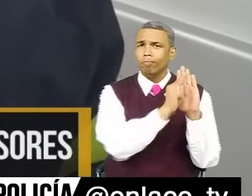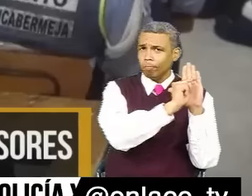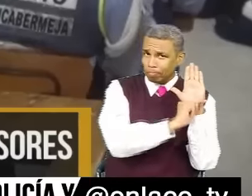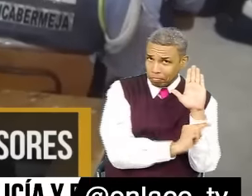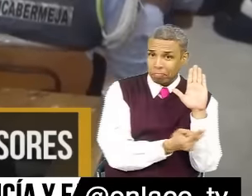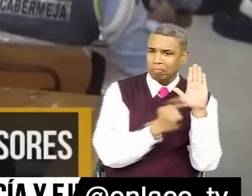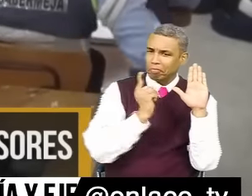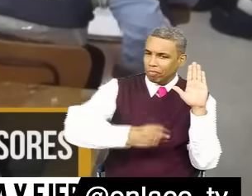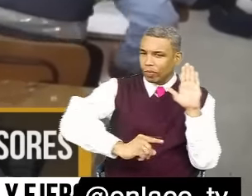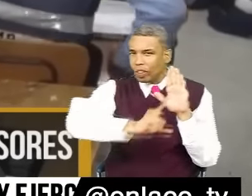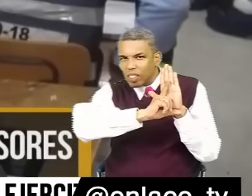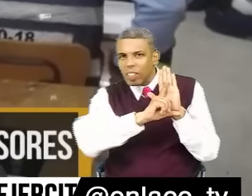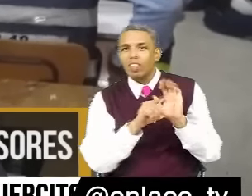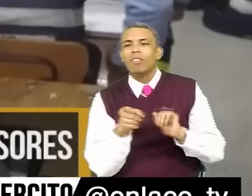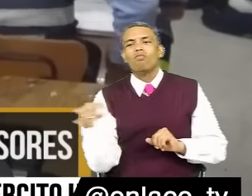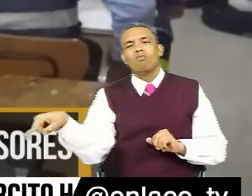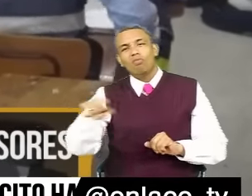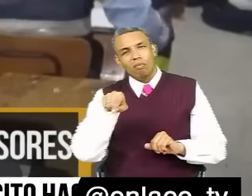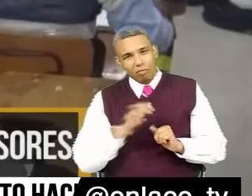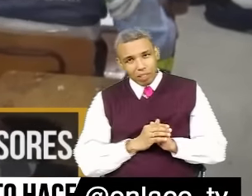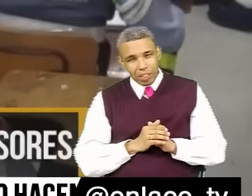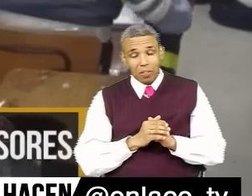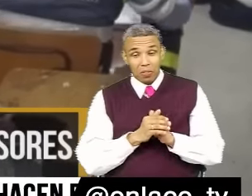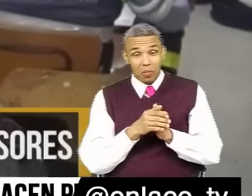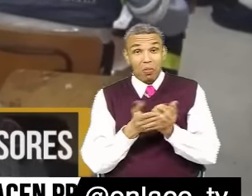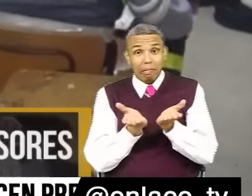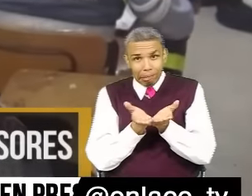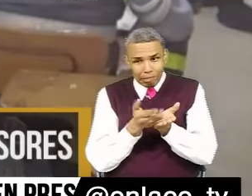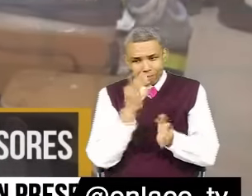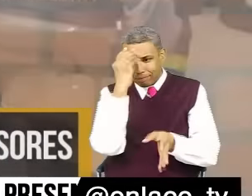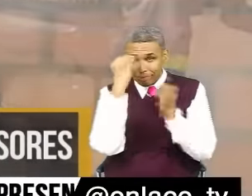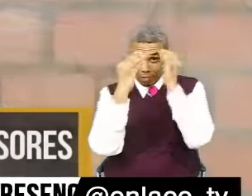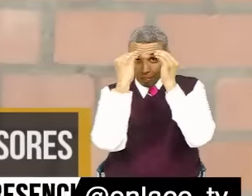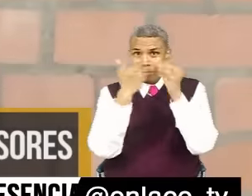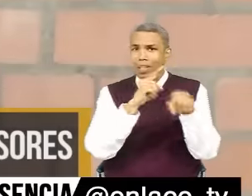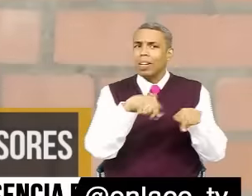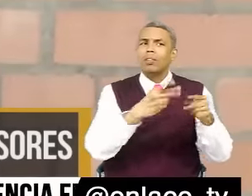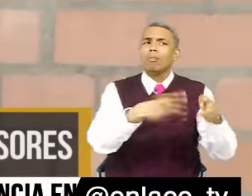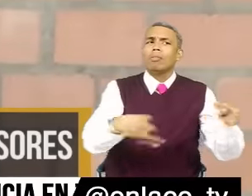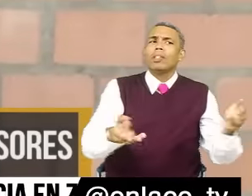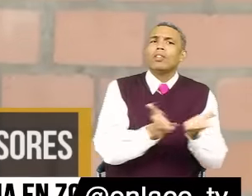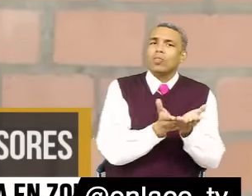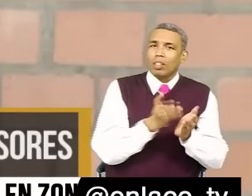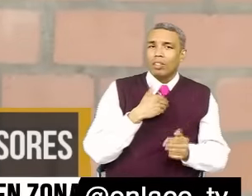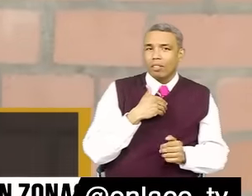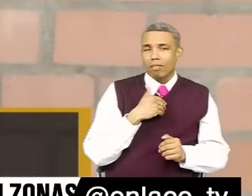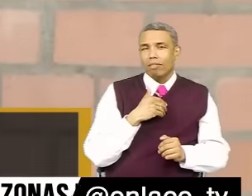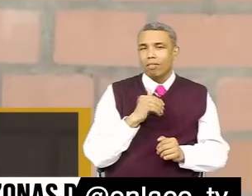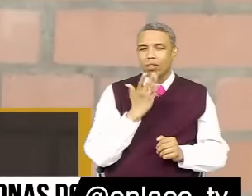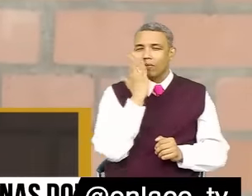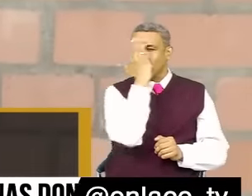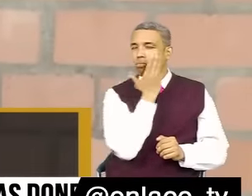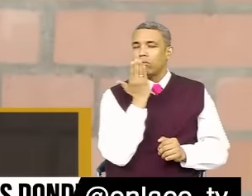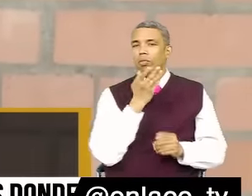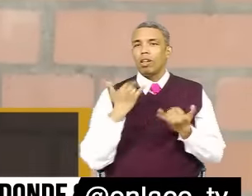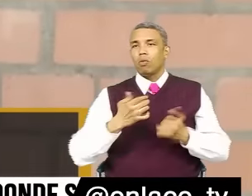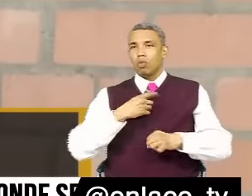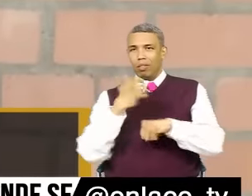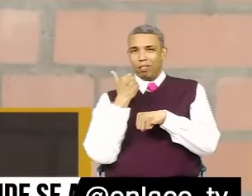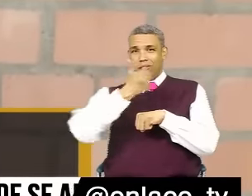se hizo necesario por el regreso a clase, lo cual tuvo una muy buena razón. Una iniciativa que ha tomado la Dirección de Tránsito y